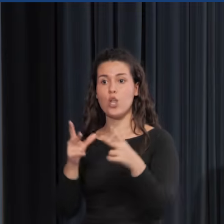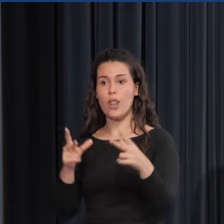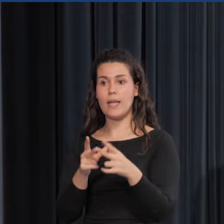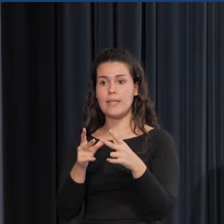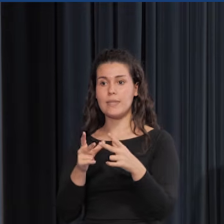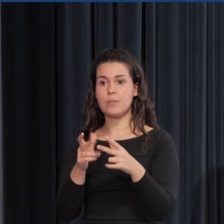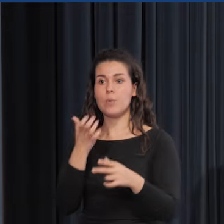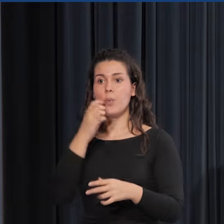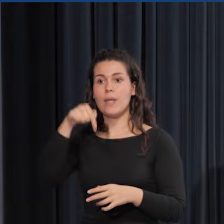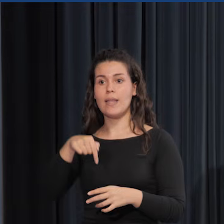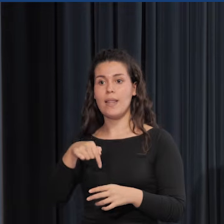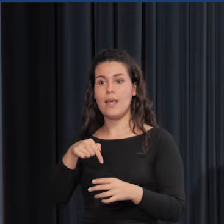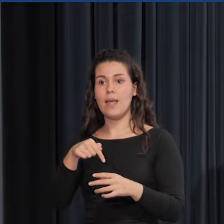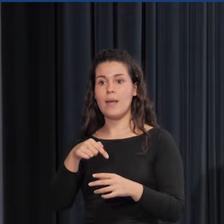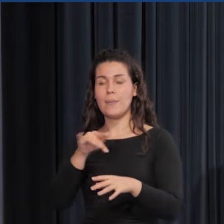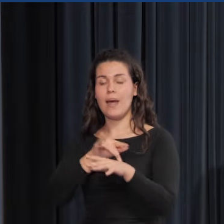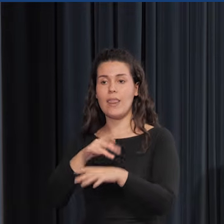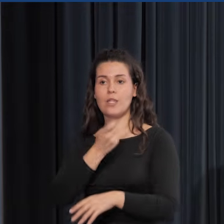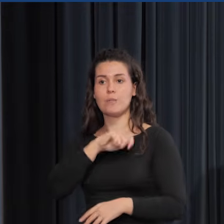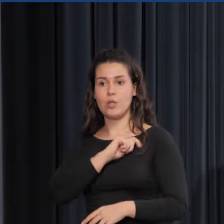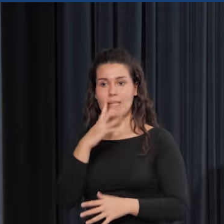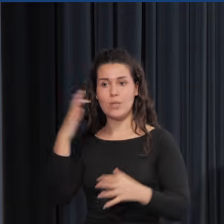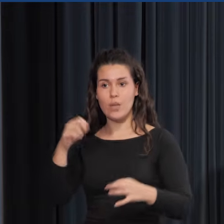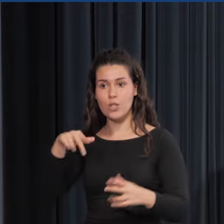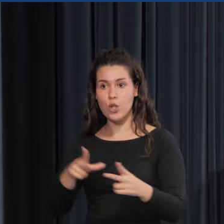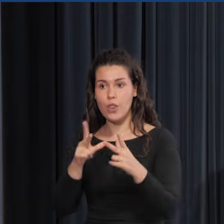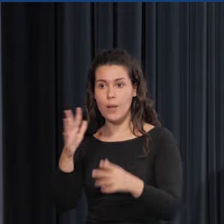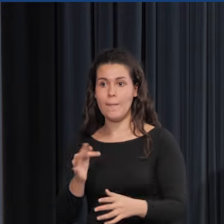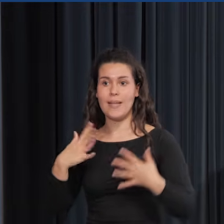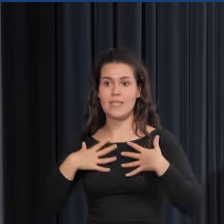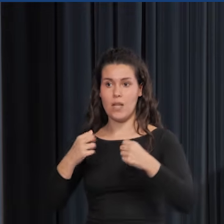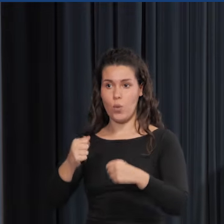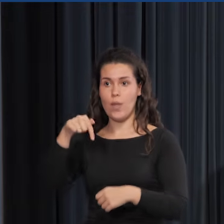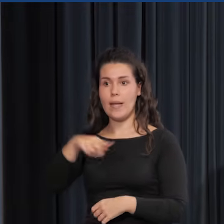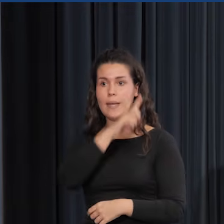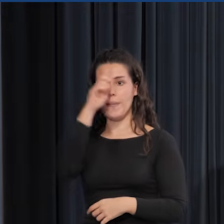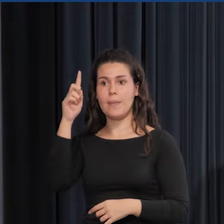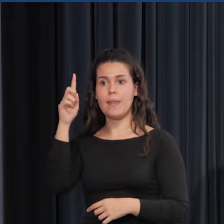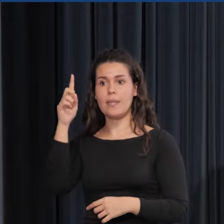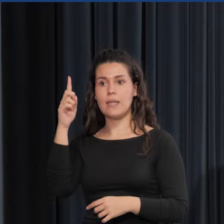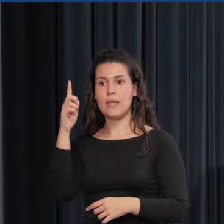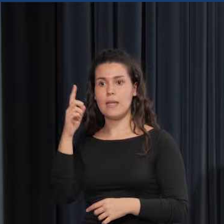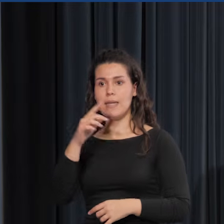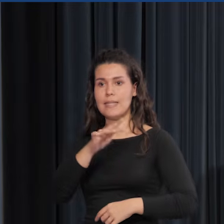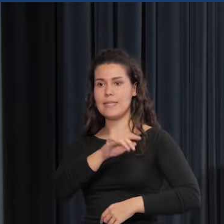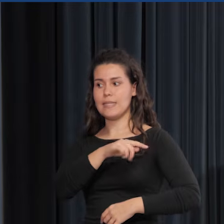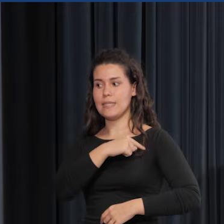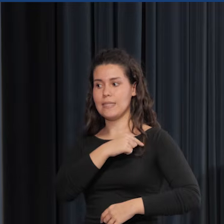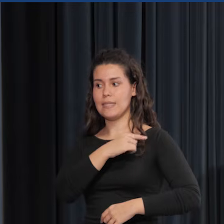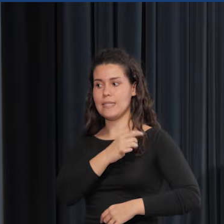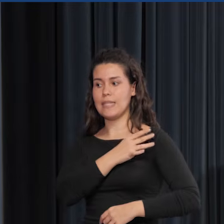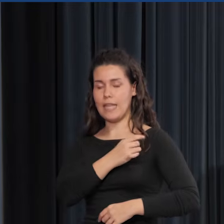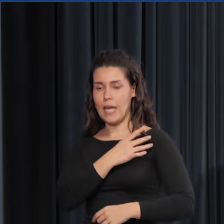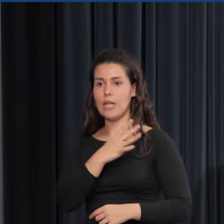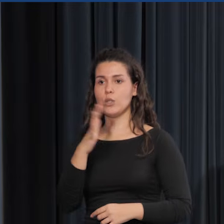estrategia española de seguridad y salud. Nosotros aquí en Madrid tenemos contacto con sindicatos, con patronales que a